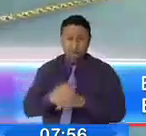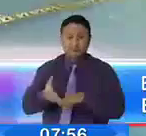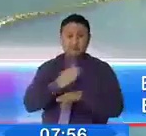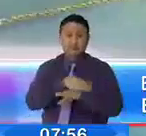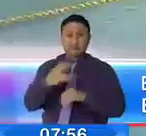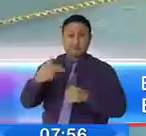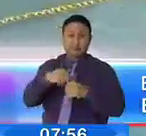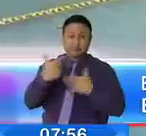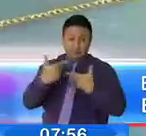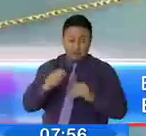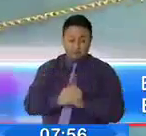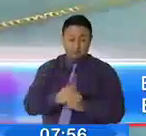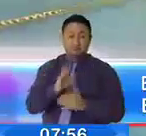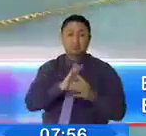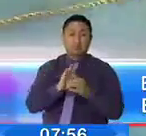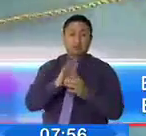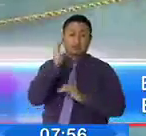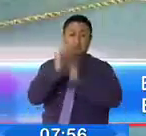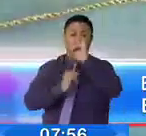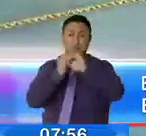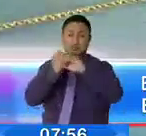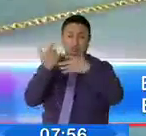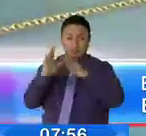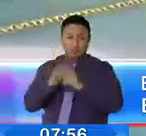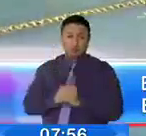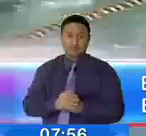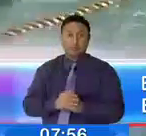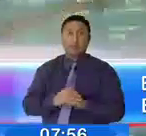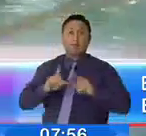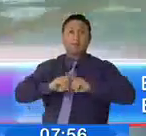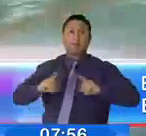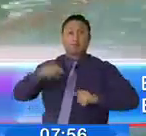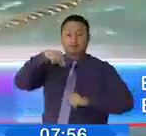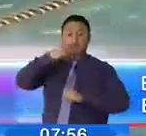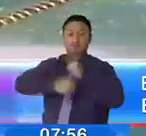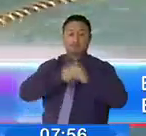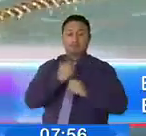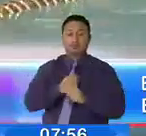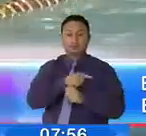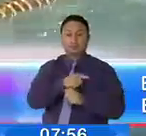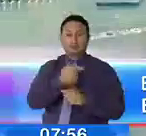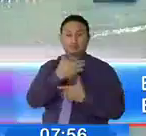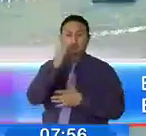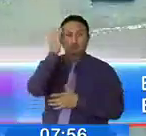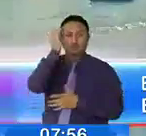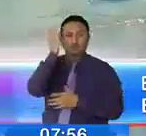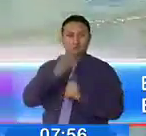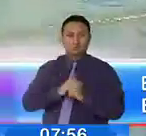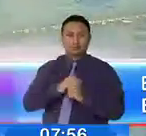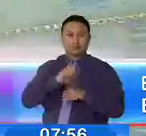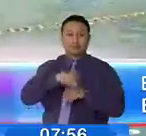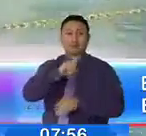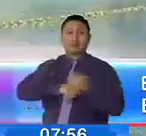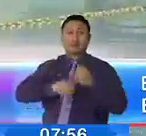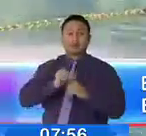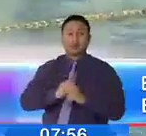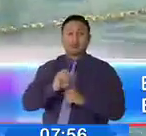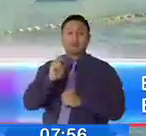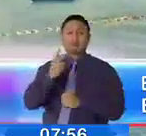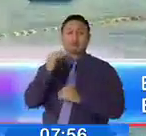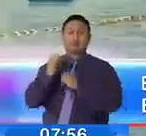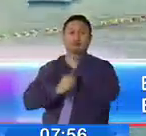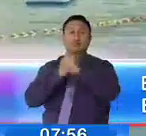algunos de sus compañeros, hasta internacionalmente. No obstante, este año tienen una preocupación, pues su hijo cursa el segundo año